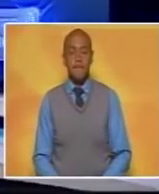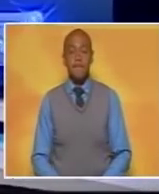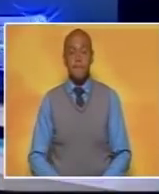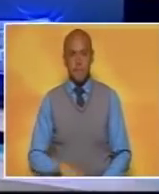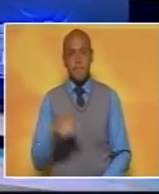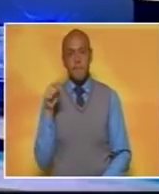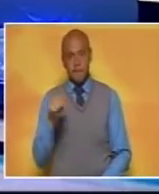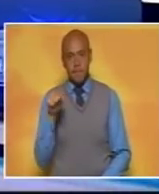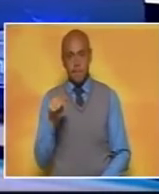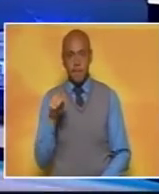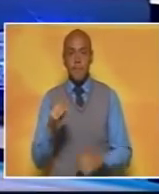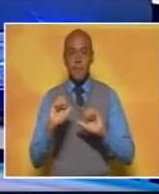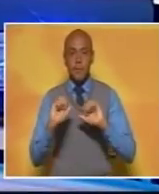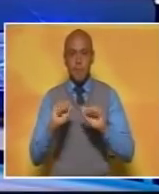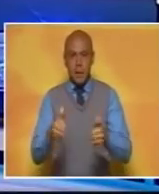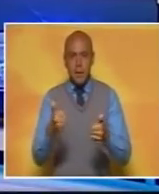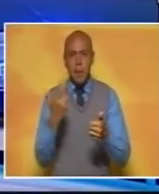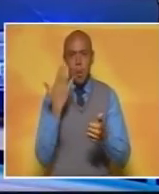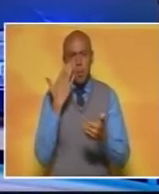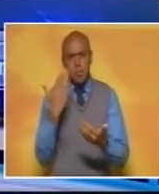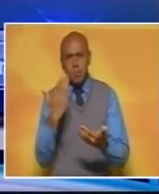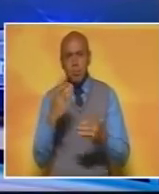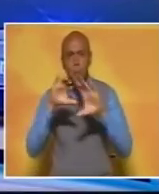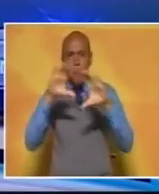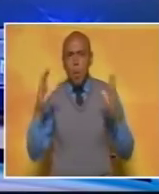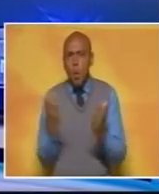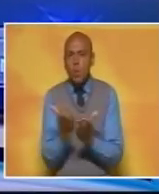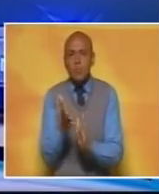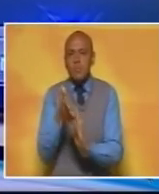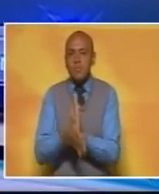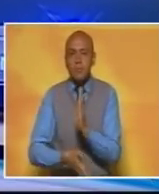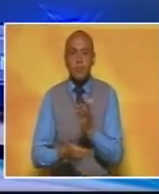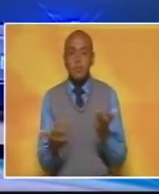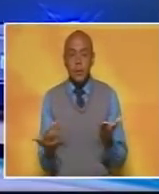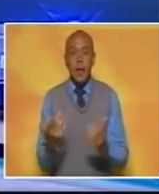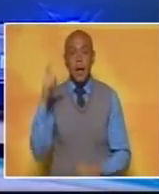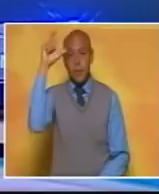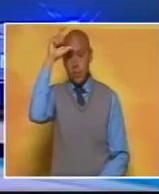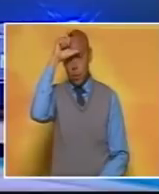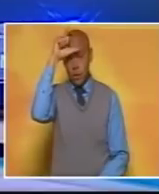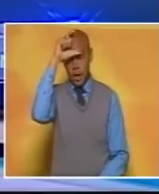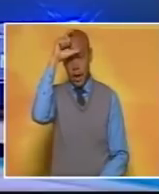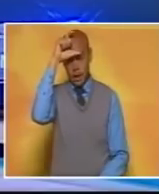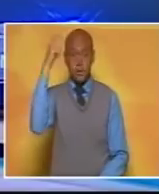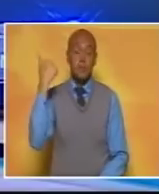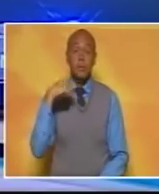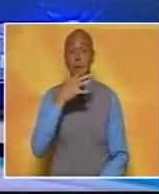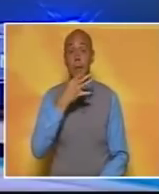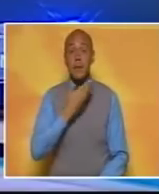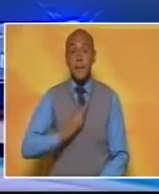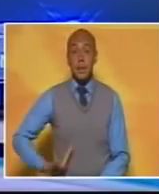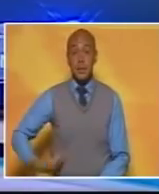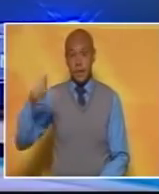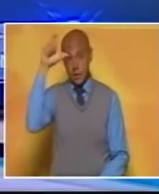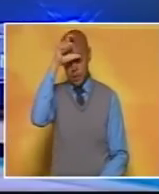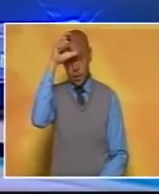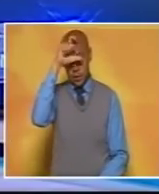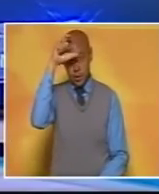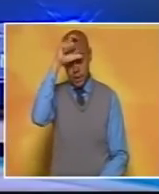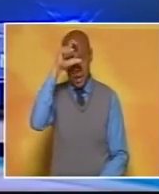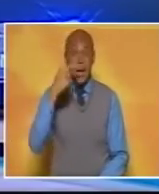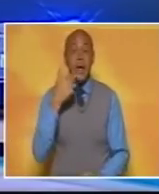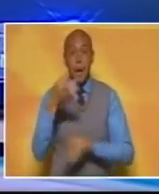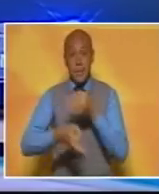Iniciamos nuestro recorrido por lo que pasa en el mundo y lo vamos a hacer, Gregorio, en Turquía. Así es, Sandrina, porque el presidente de ese país, Recep Tayyip